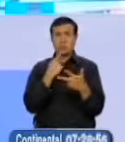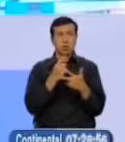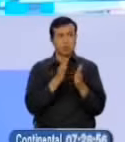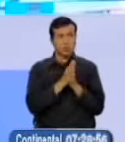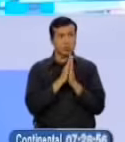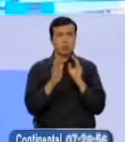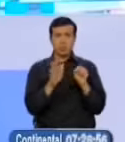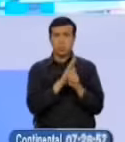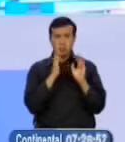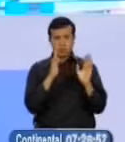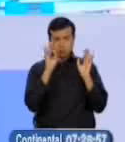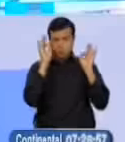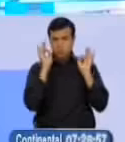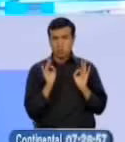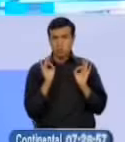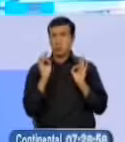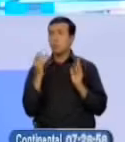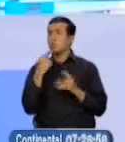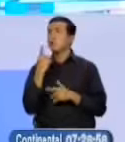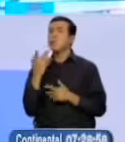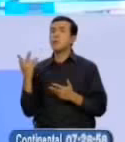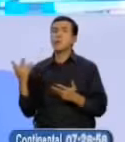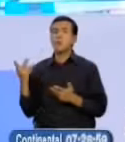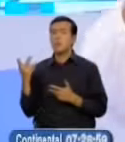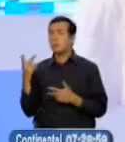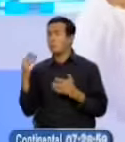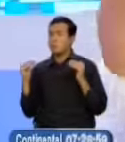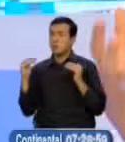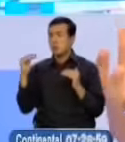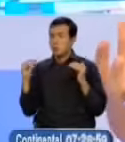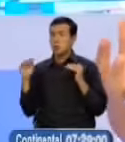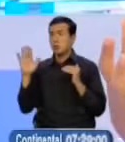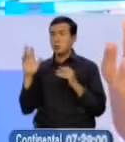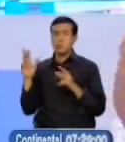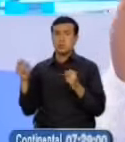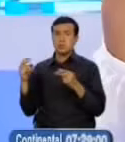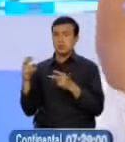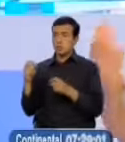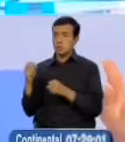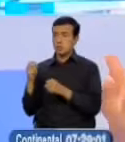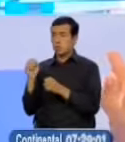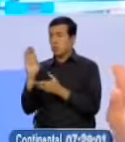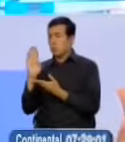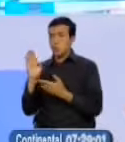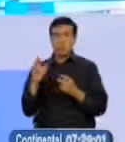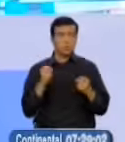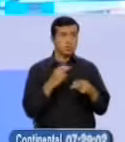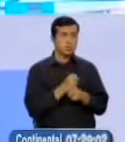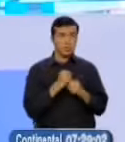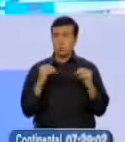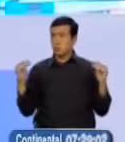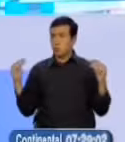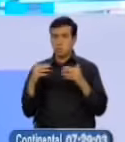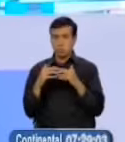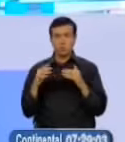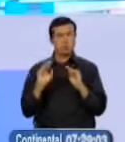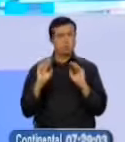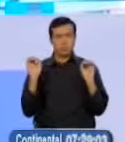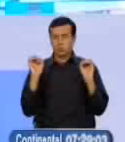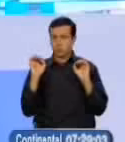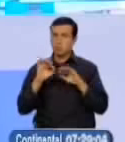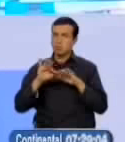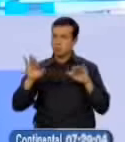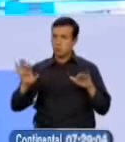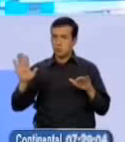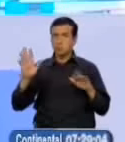atención integral que debe tener. Aquí no estamos diciendo ni equiparando lo que es el seguro general, la atención por parte del IES y lo que hace la medicina prepagada.